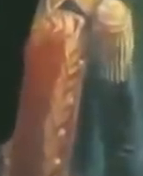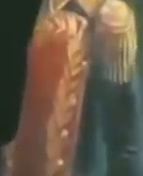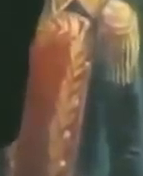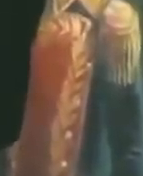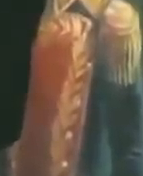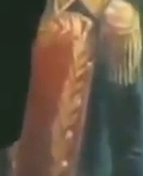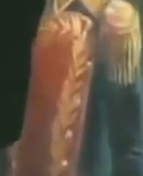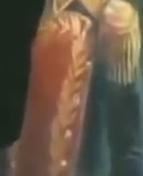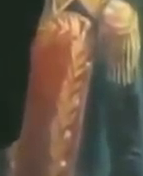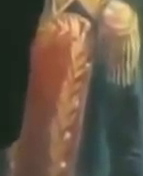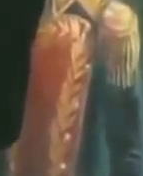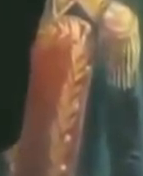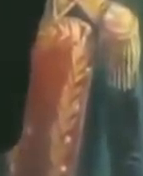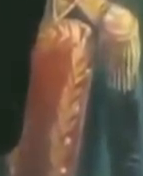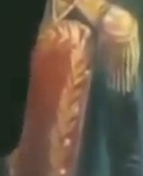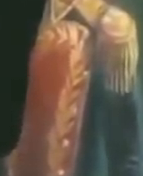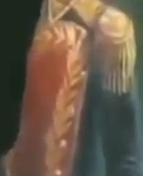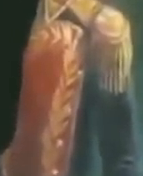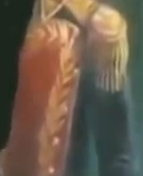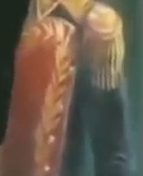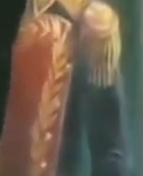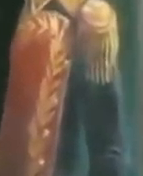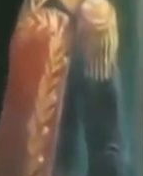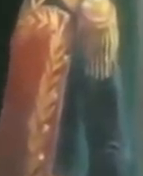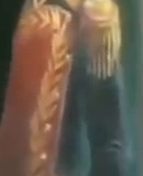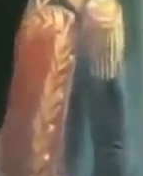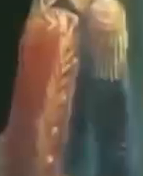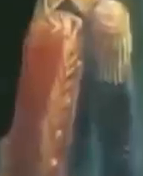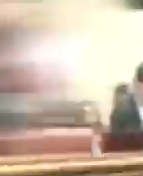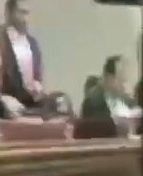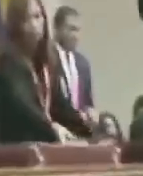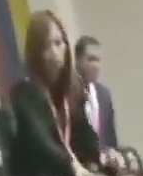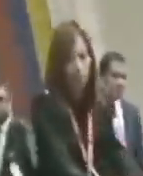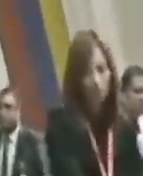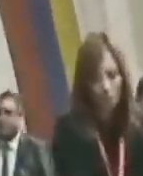para todos qué es